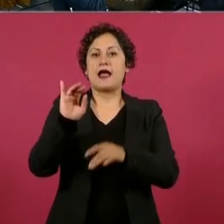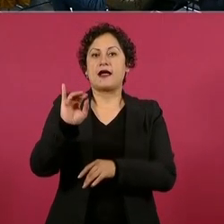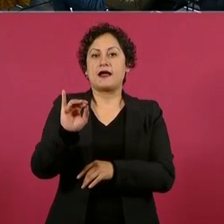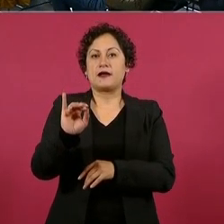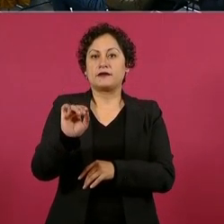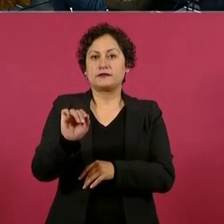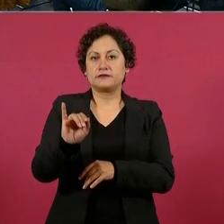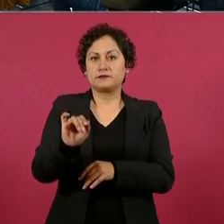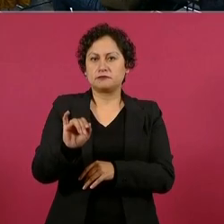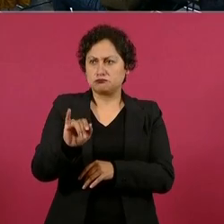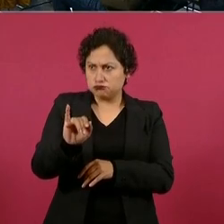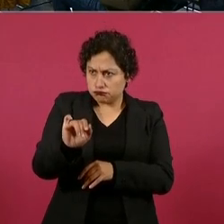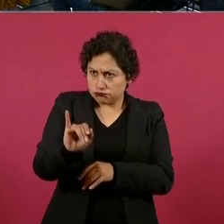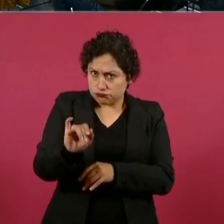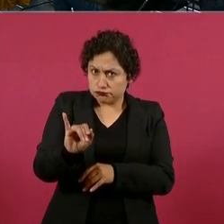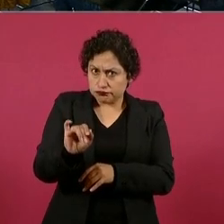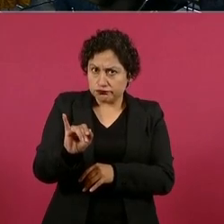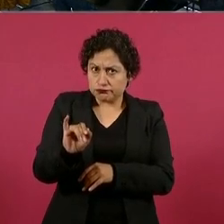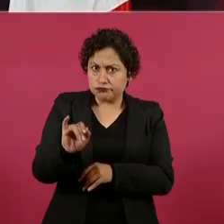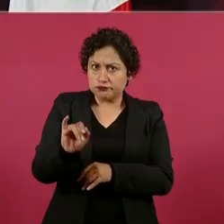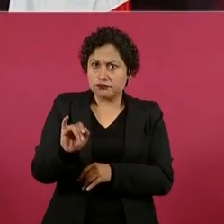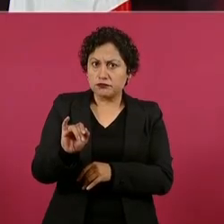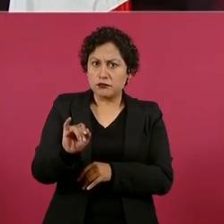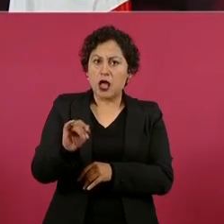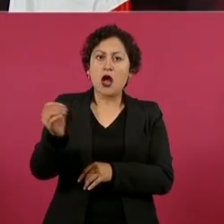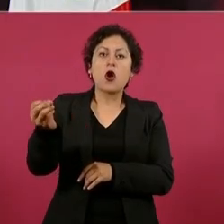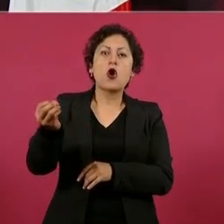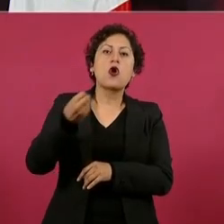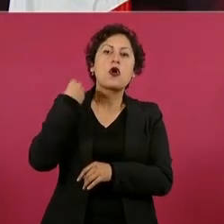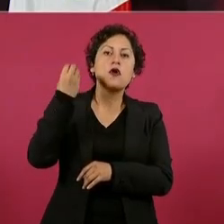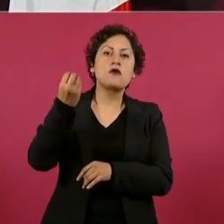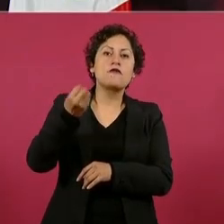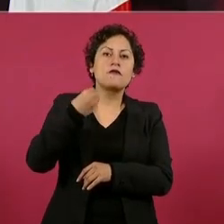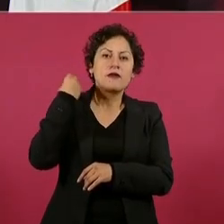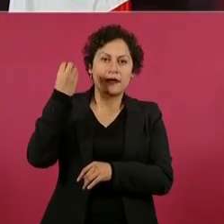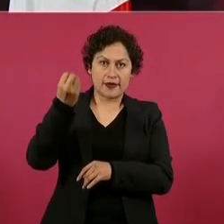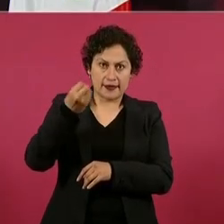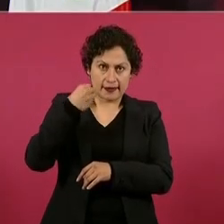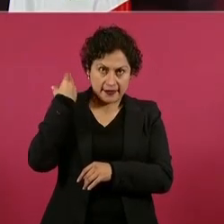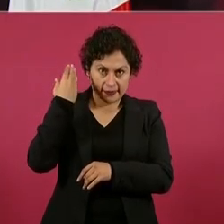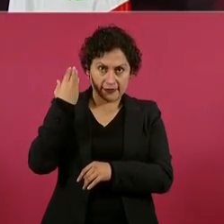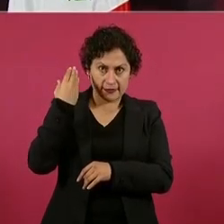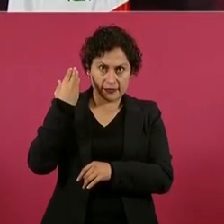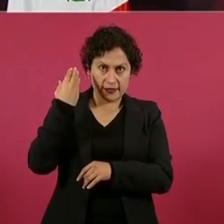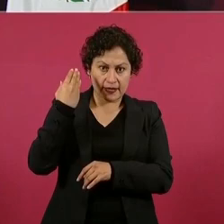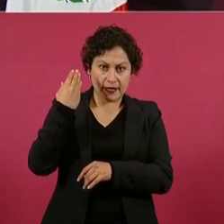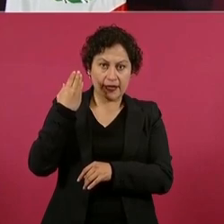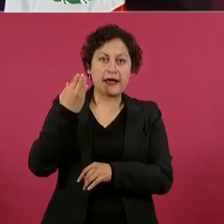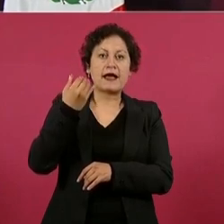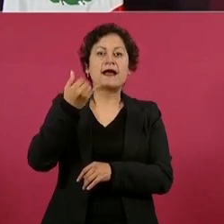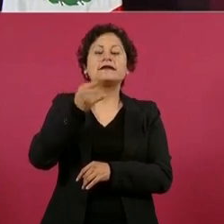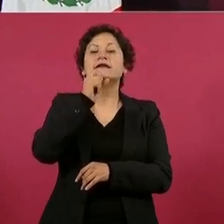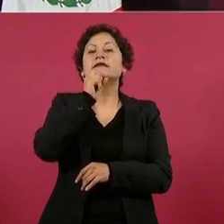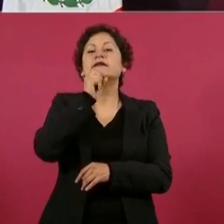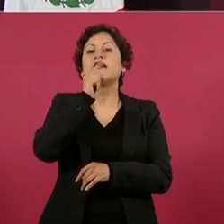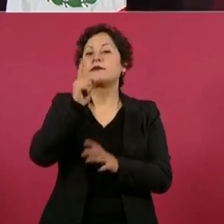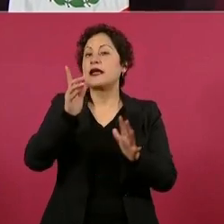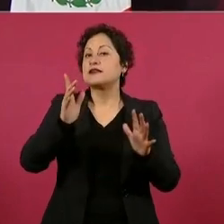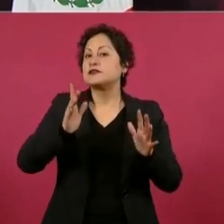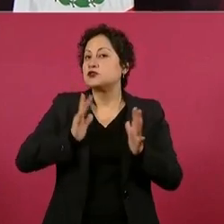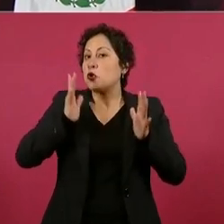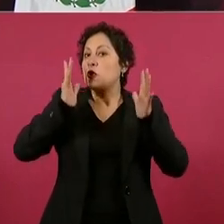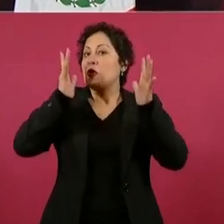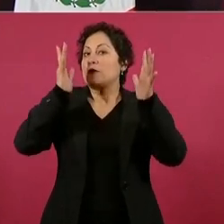no, pero sí vamos a estar. O sea, va a haber conferencia y sorpresa por